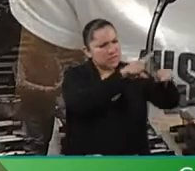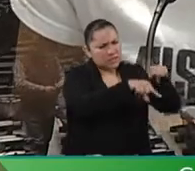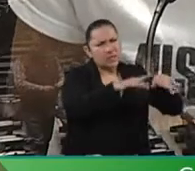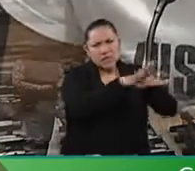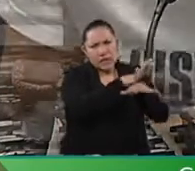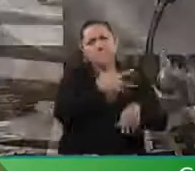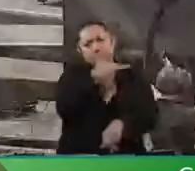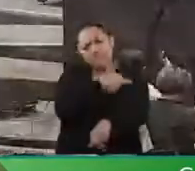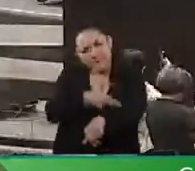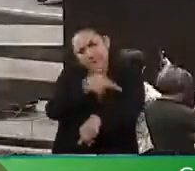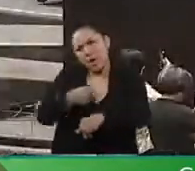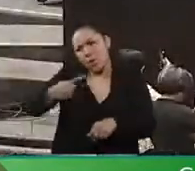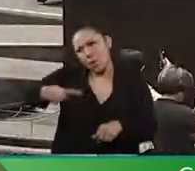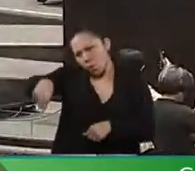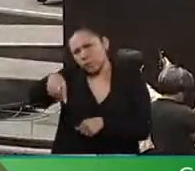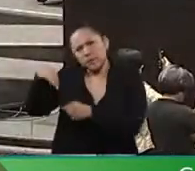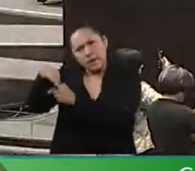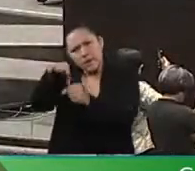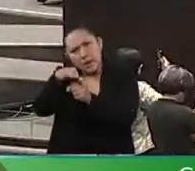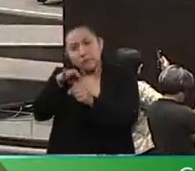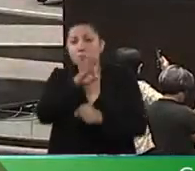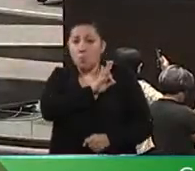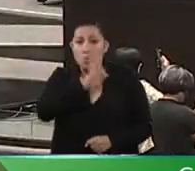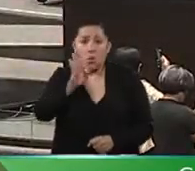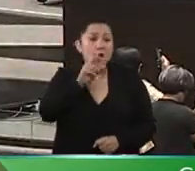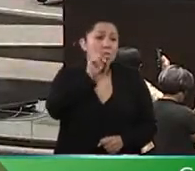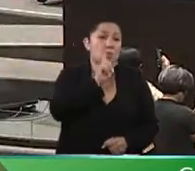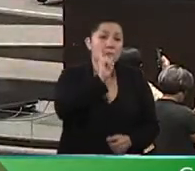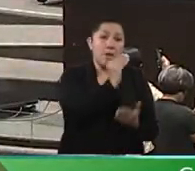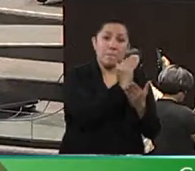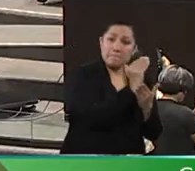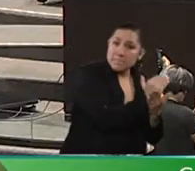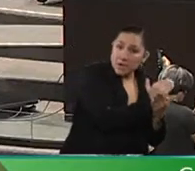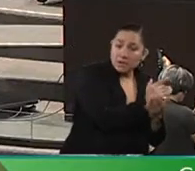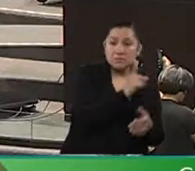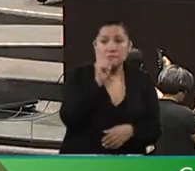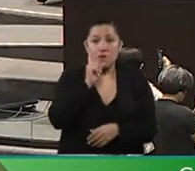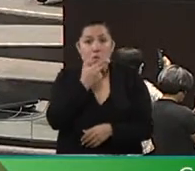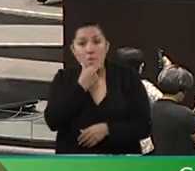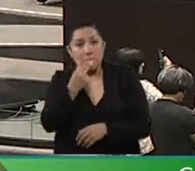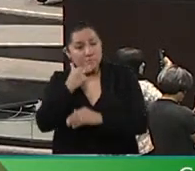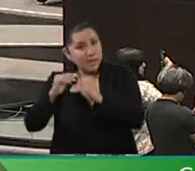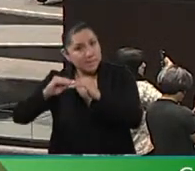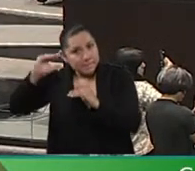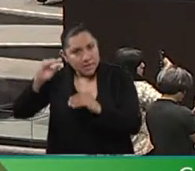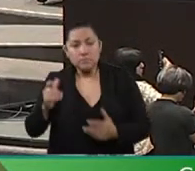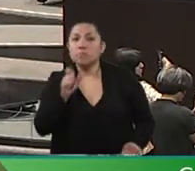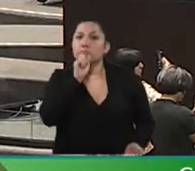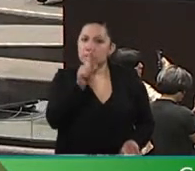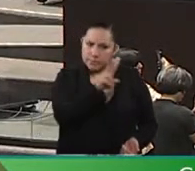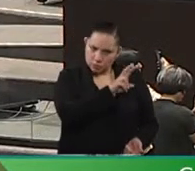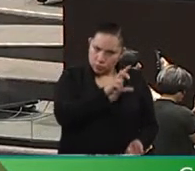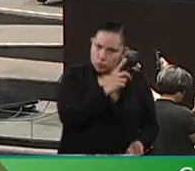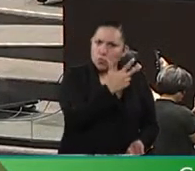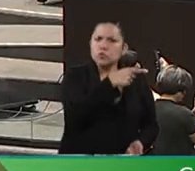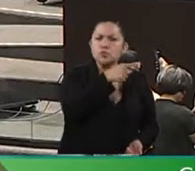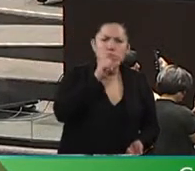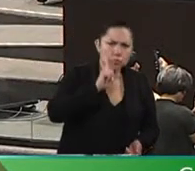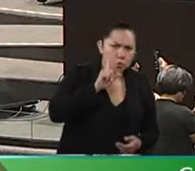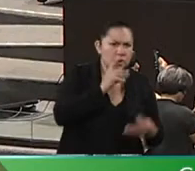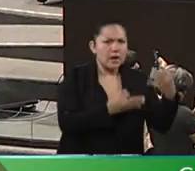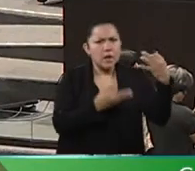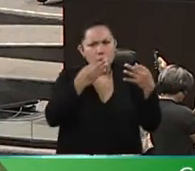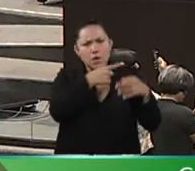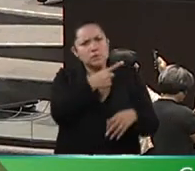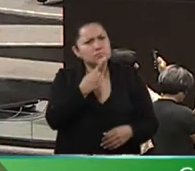electoral Asimismo 283 mujeres se pronunciaron para garantizar la igualdad en el sistema judicial Lo que